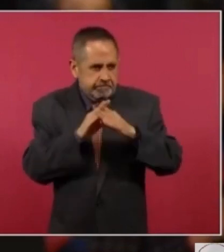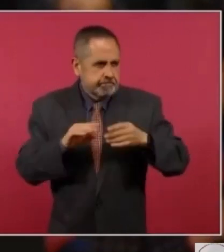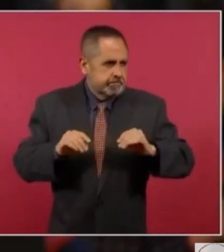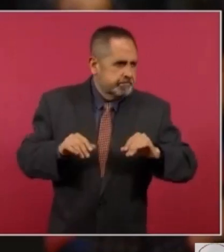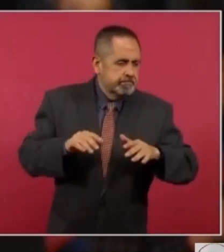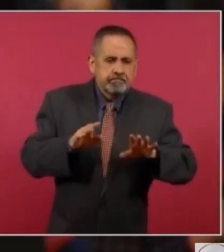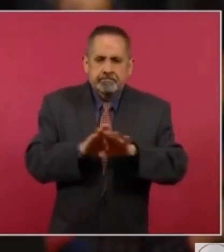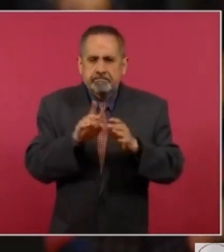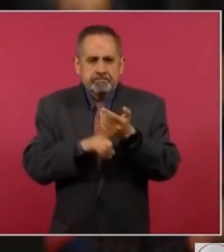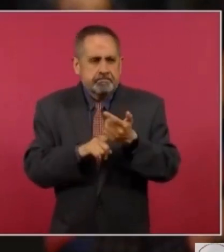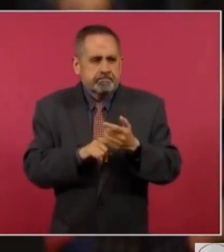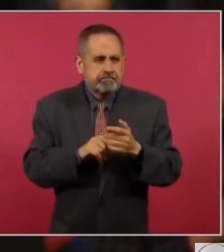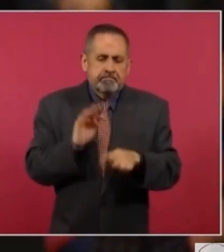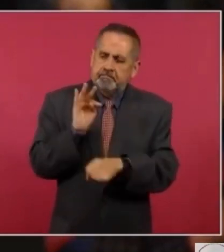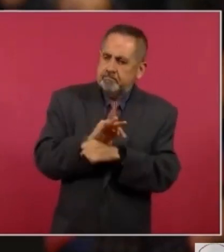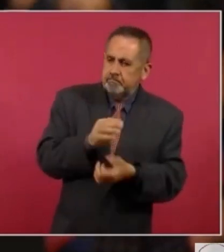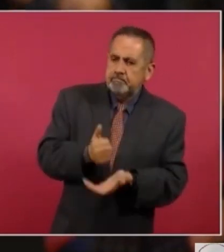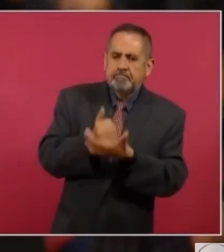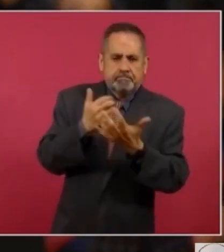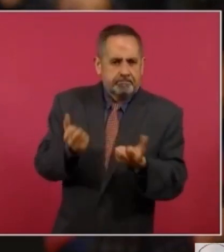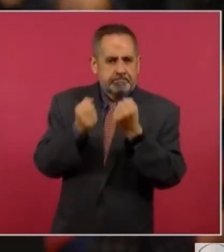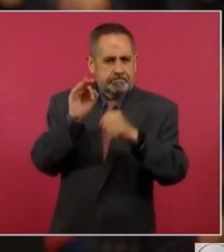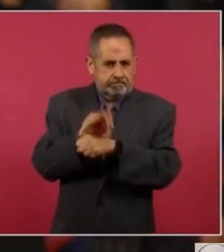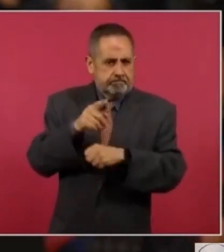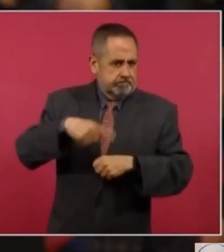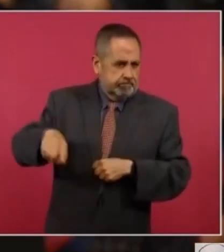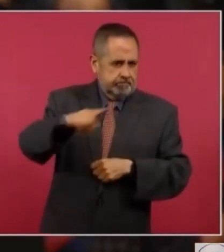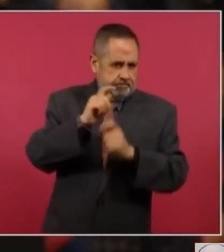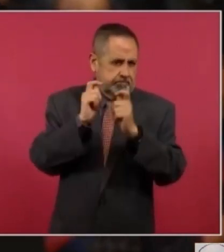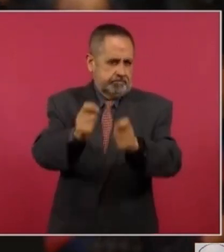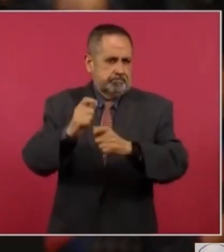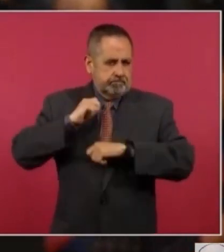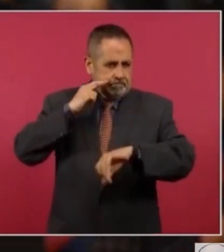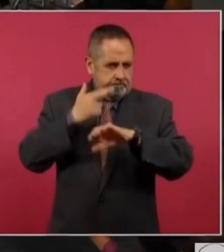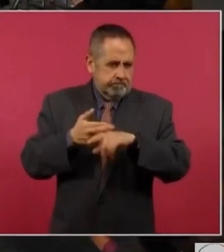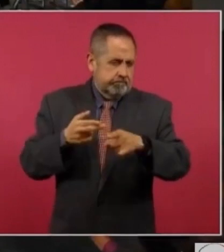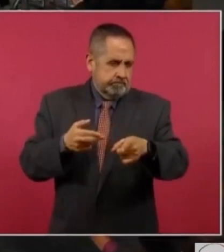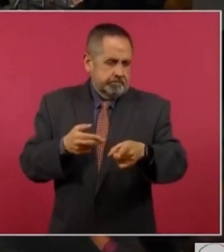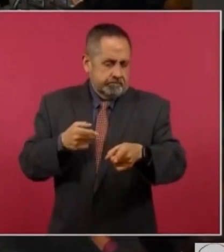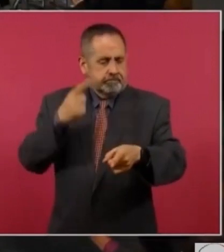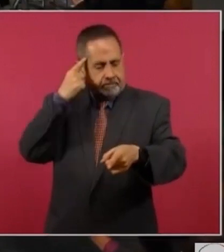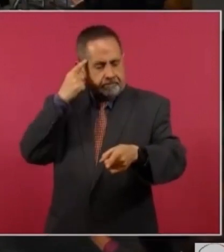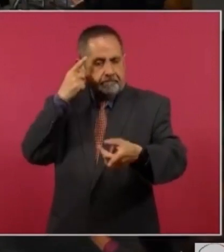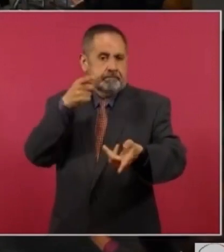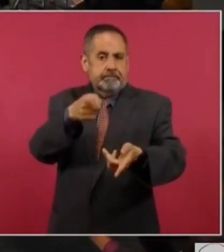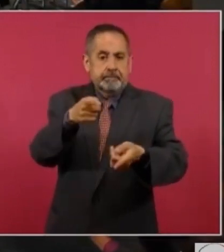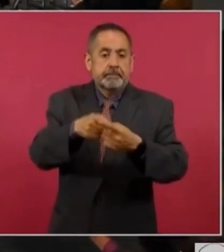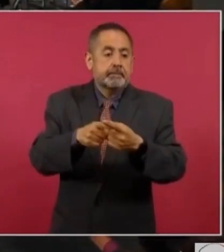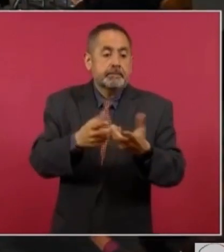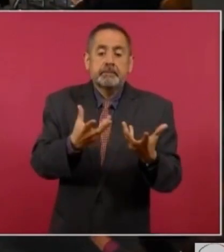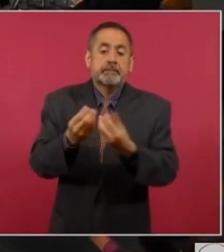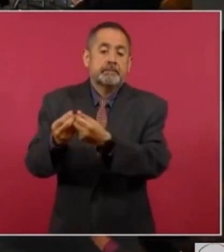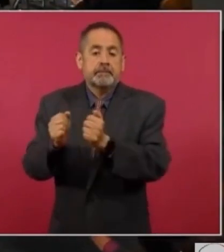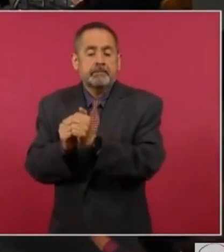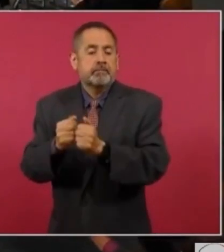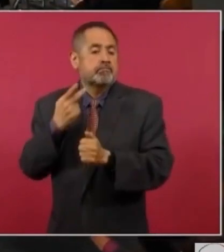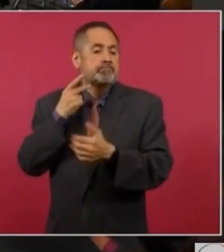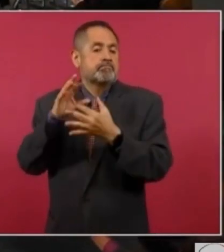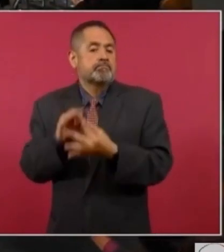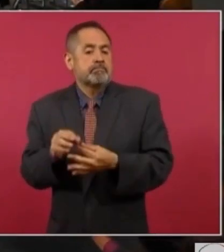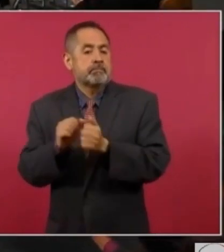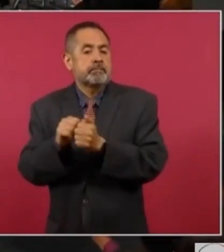y además que tenían la encomienda específica de la principal política pública de Felipe Calderón de